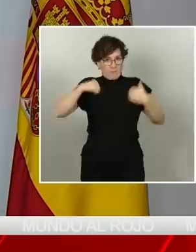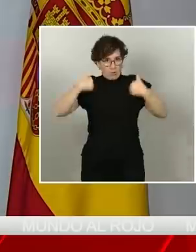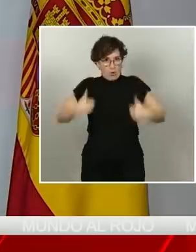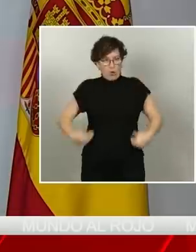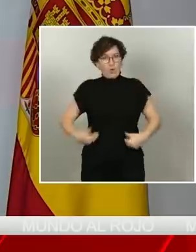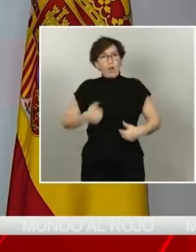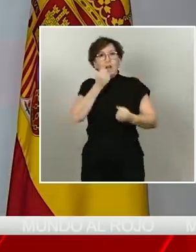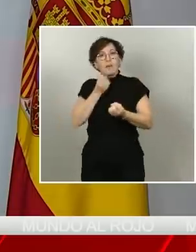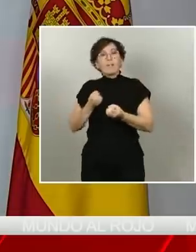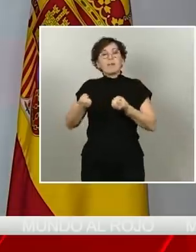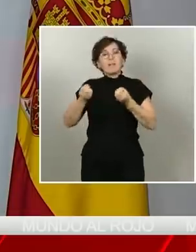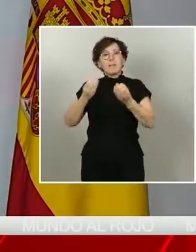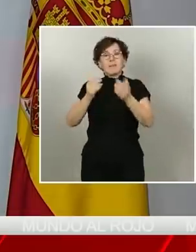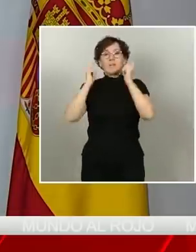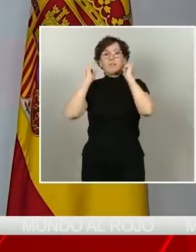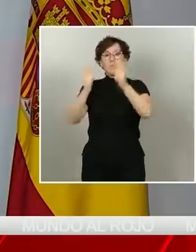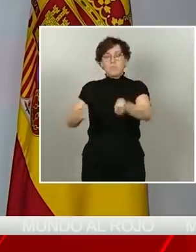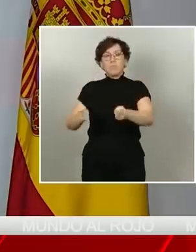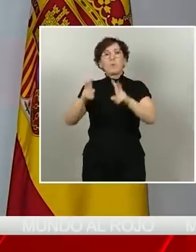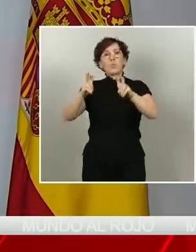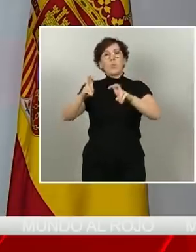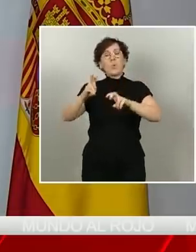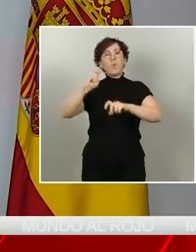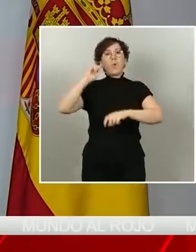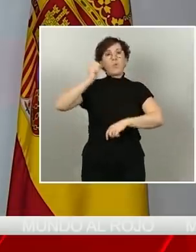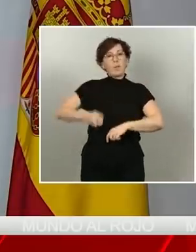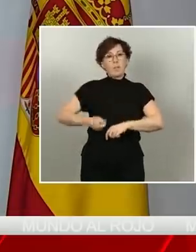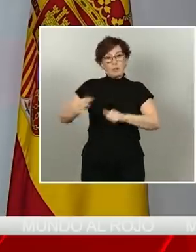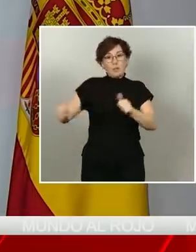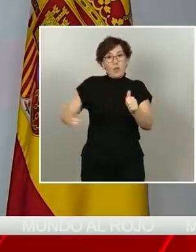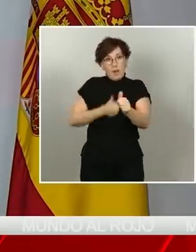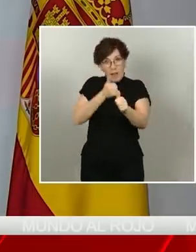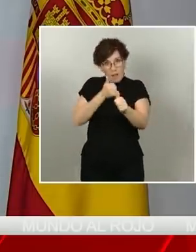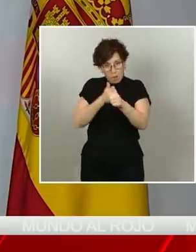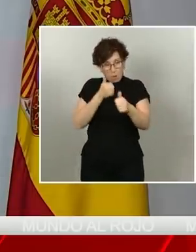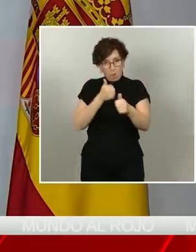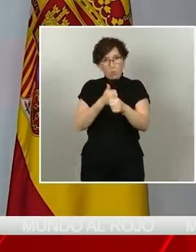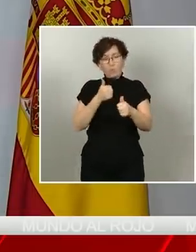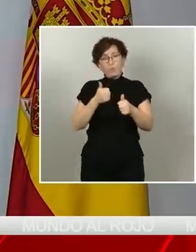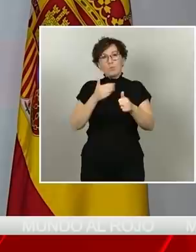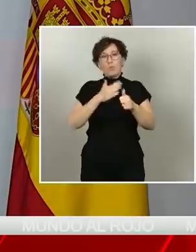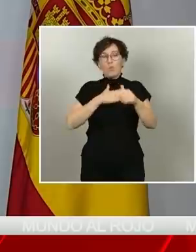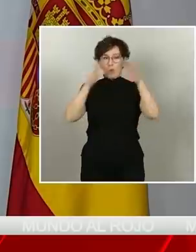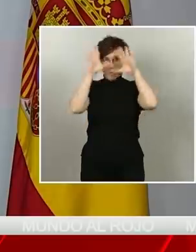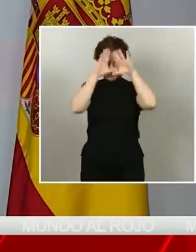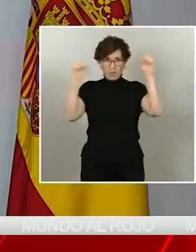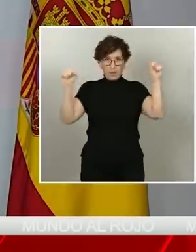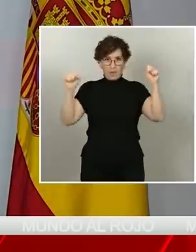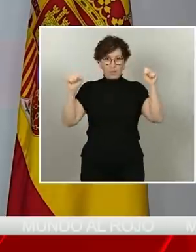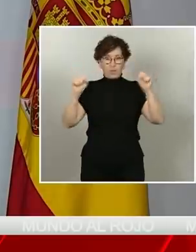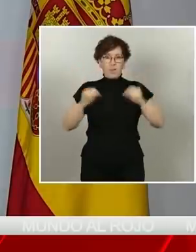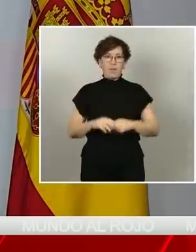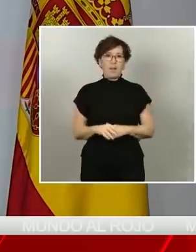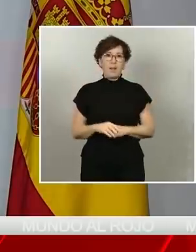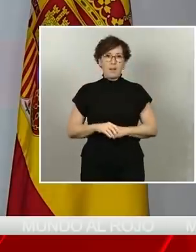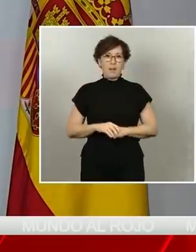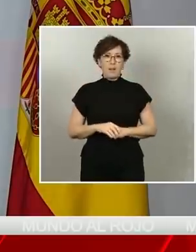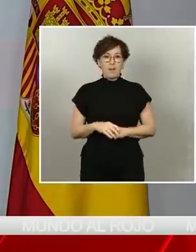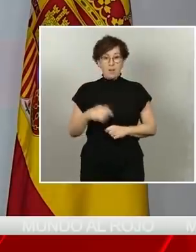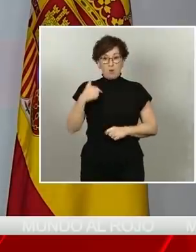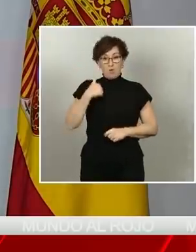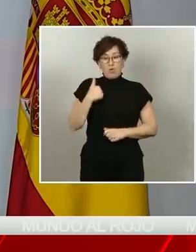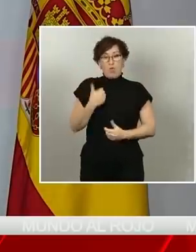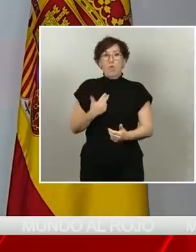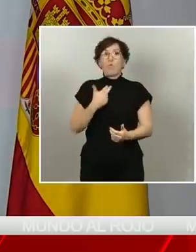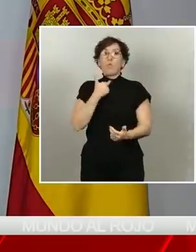es marzo bien mire usted filtraciones de informes de la policía y